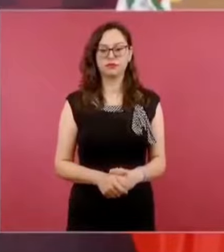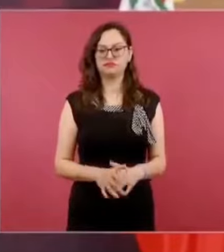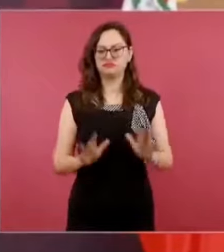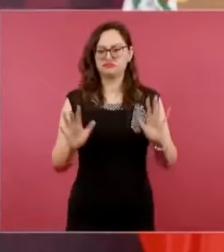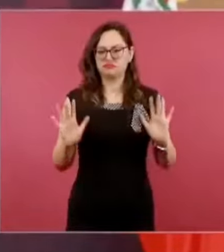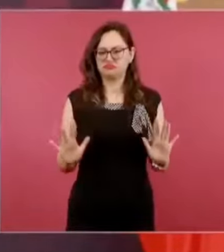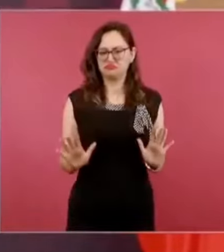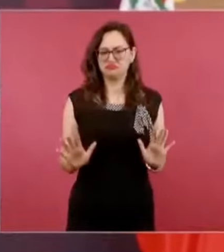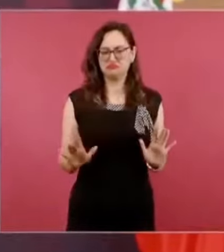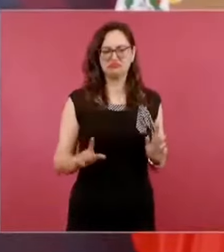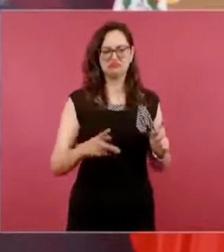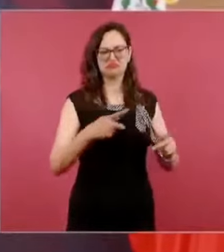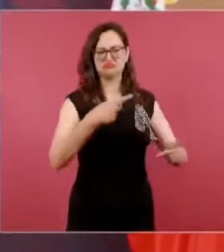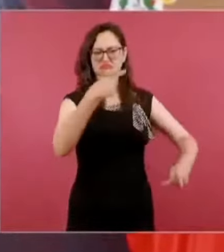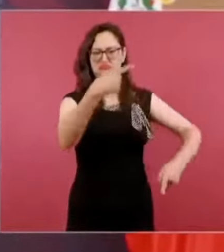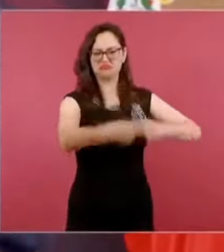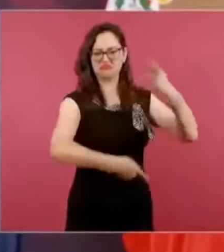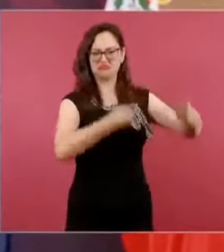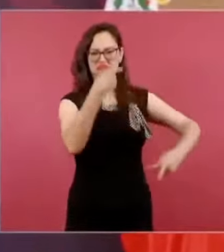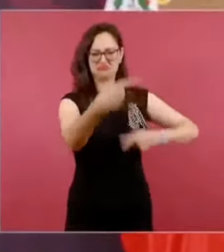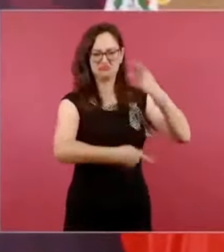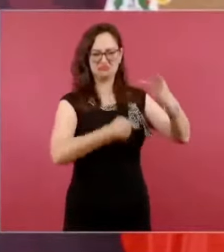No, dije, aún con eso,